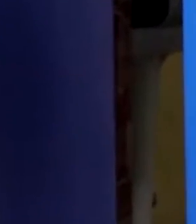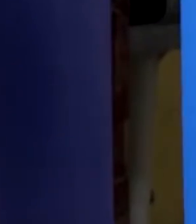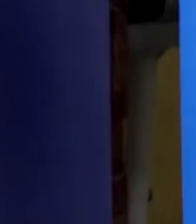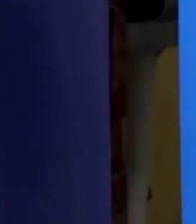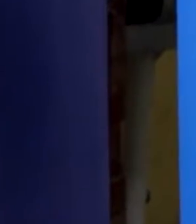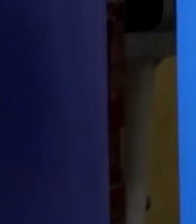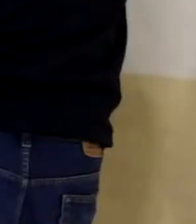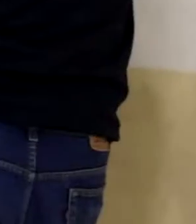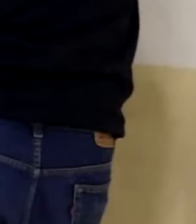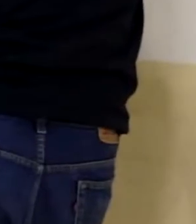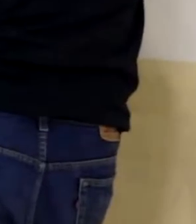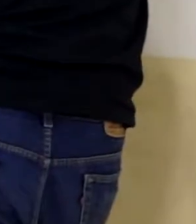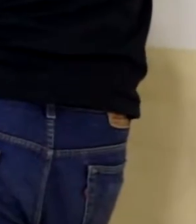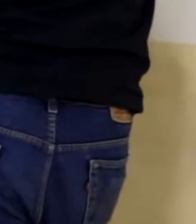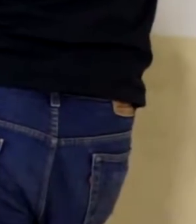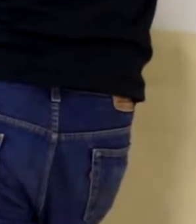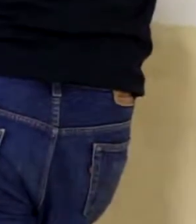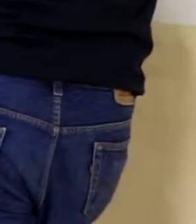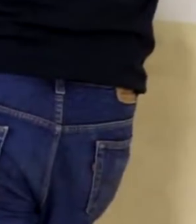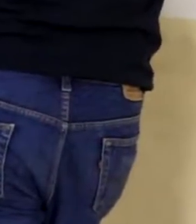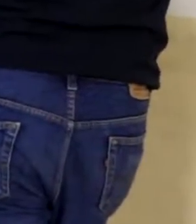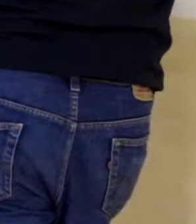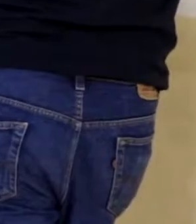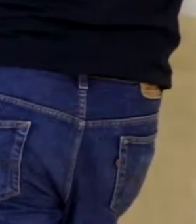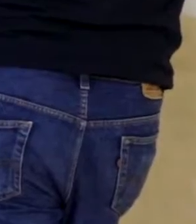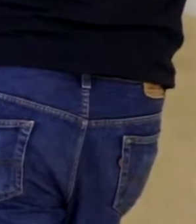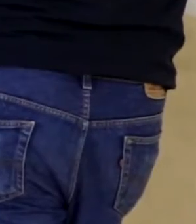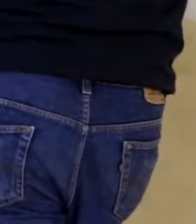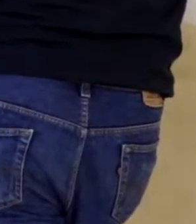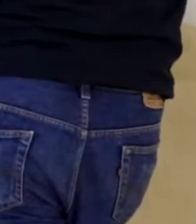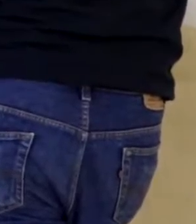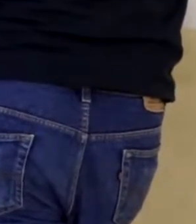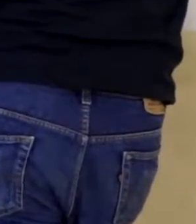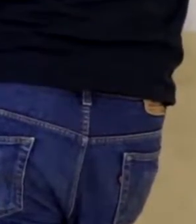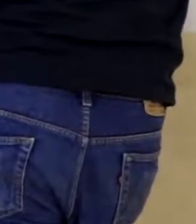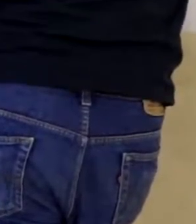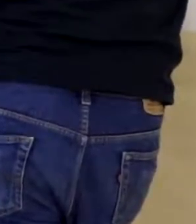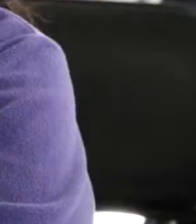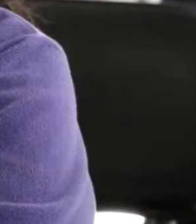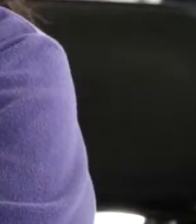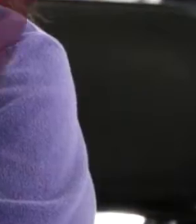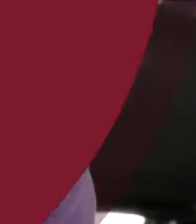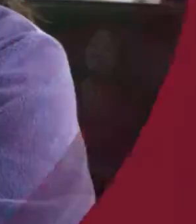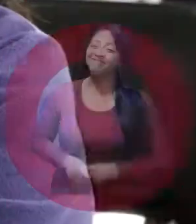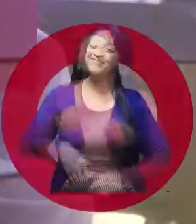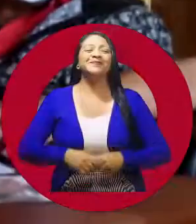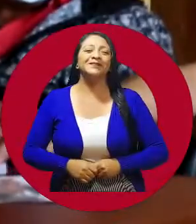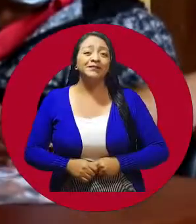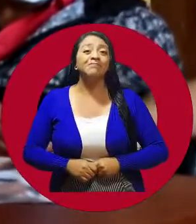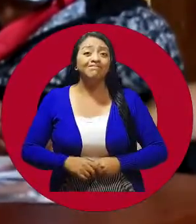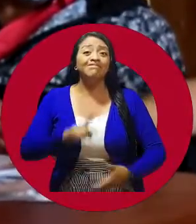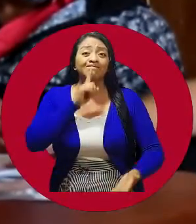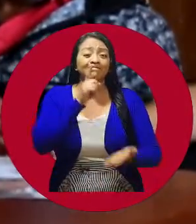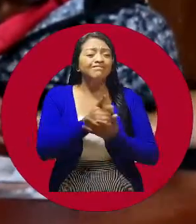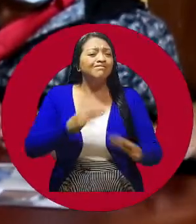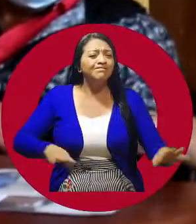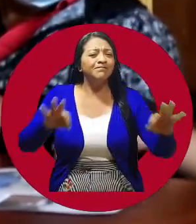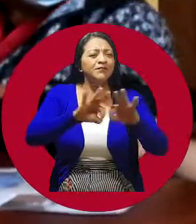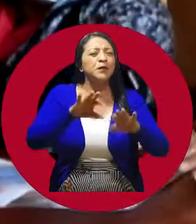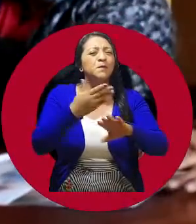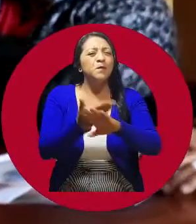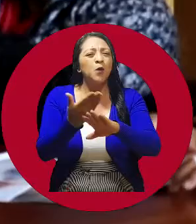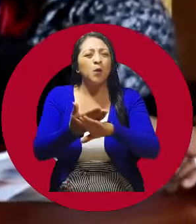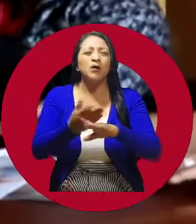Yanapaikunamanda Shinayata Ruraikuna Ama Runakunapa Haini Kunata Yakichichumbash Pacta y Mikarka. Con el fin de